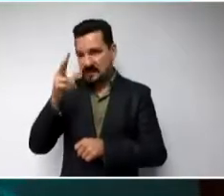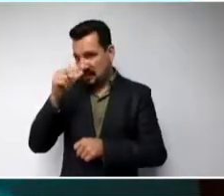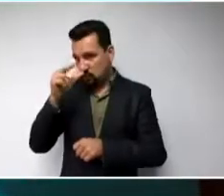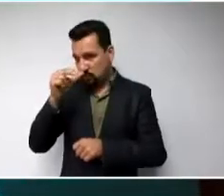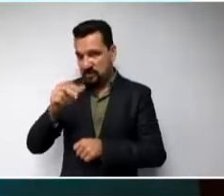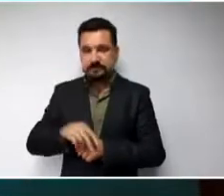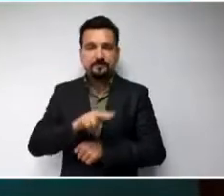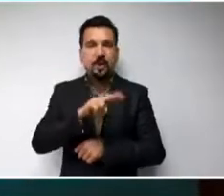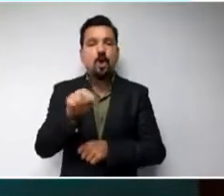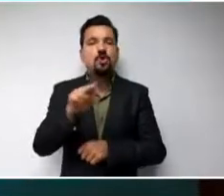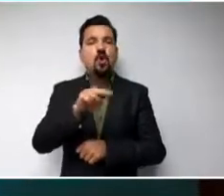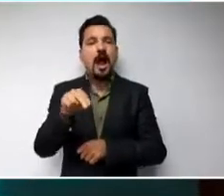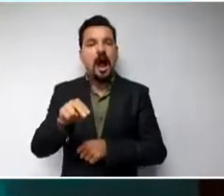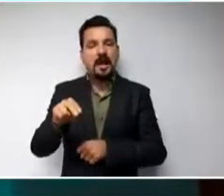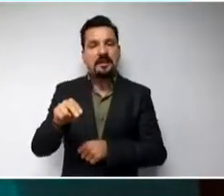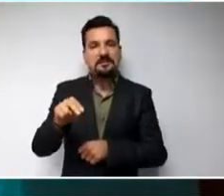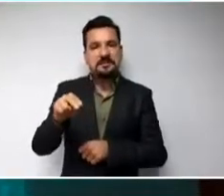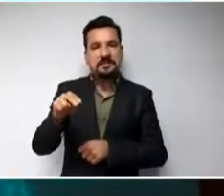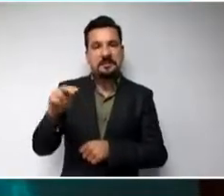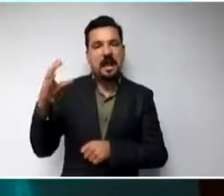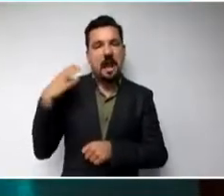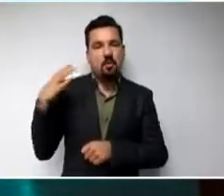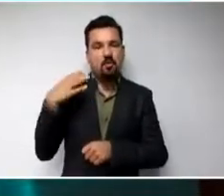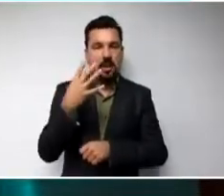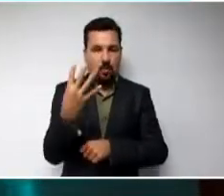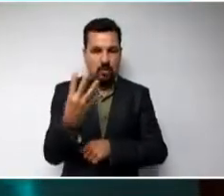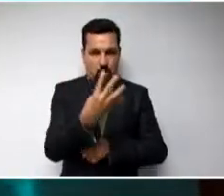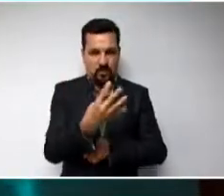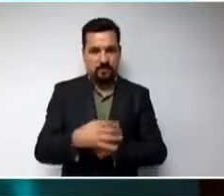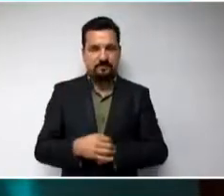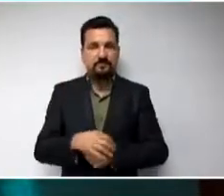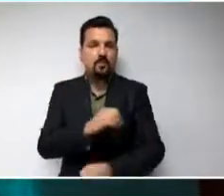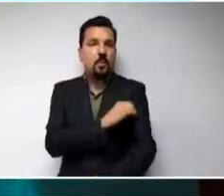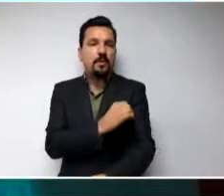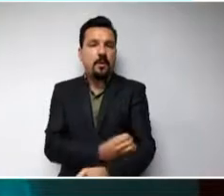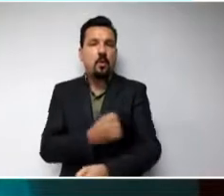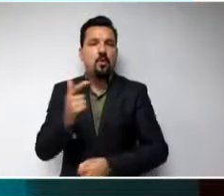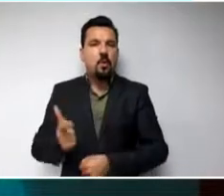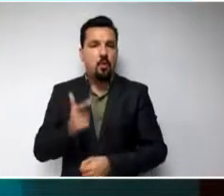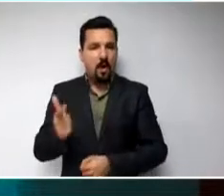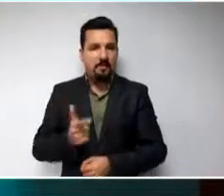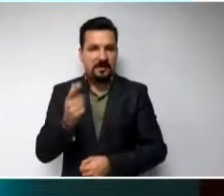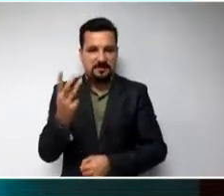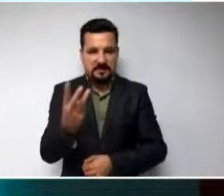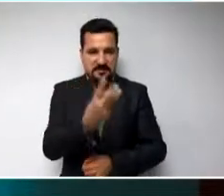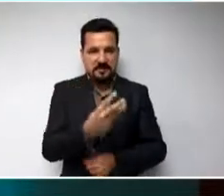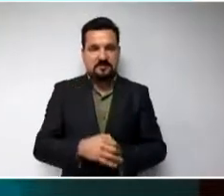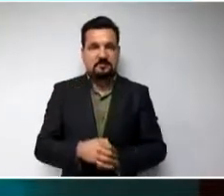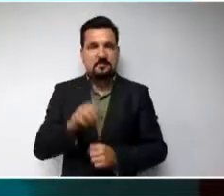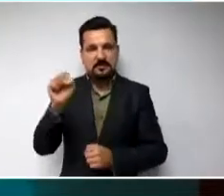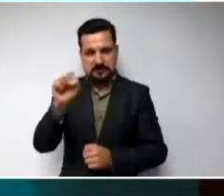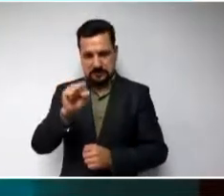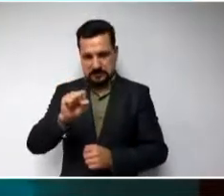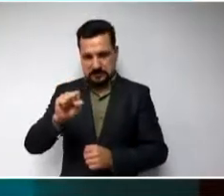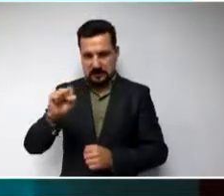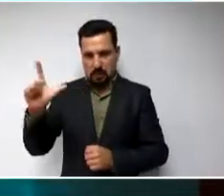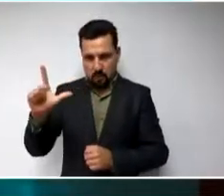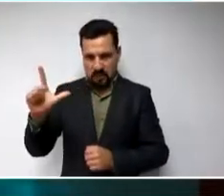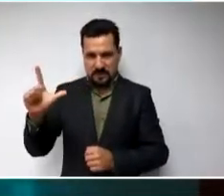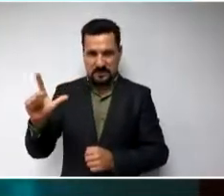nogales y caborca con 4 cajeme y guaymas con 3 san luís río colorado